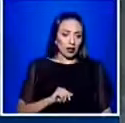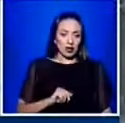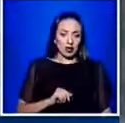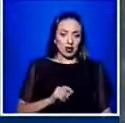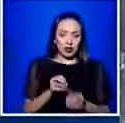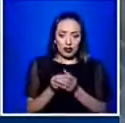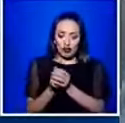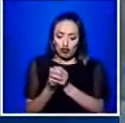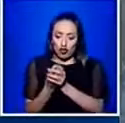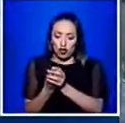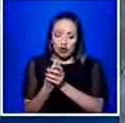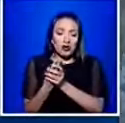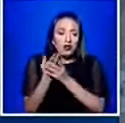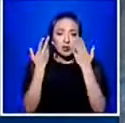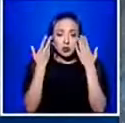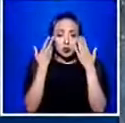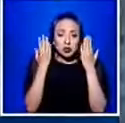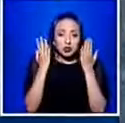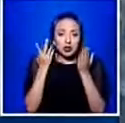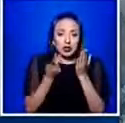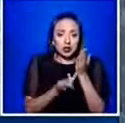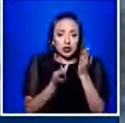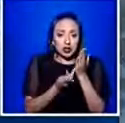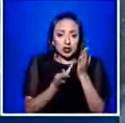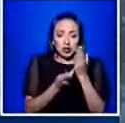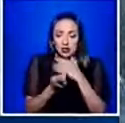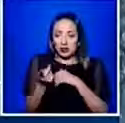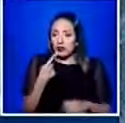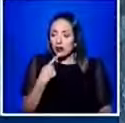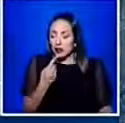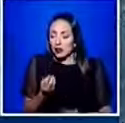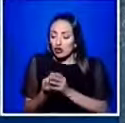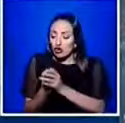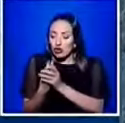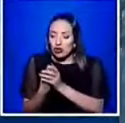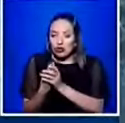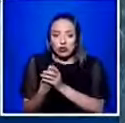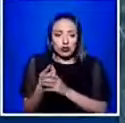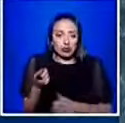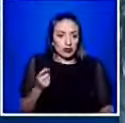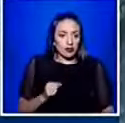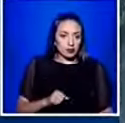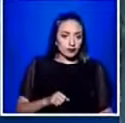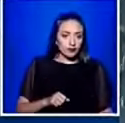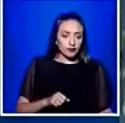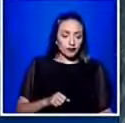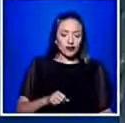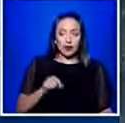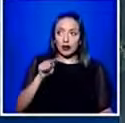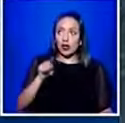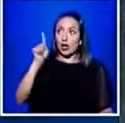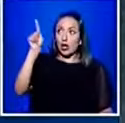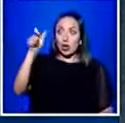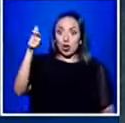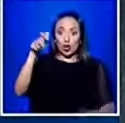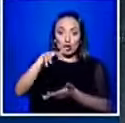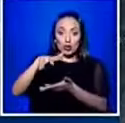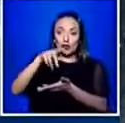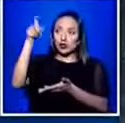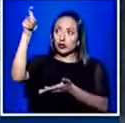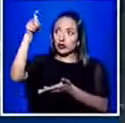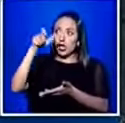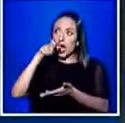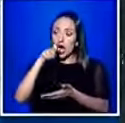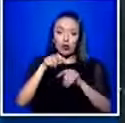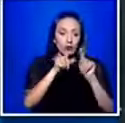totalmente un no sé qué se puede decir, pero vea lo que... Mientras, como digo, pues en un lado se necesita el agua, en